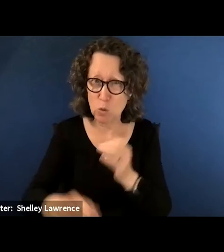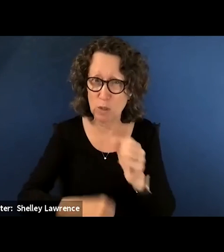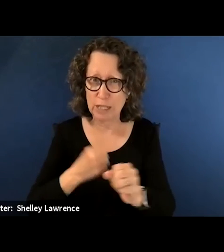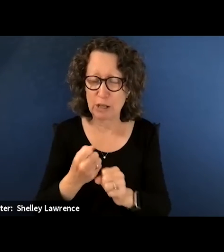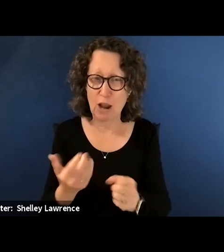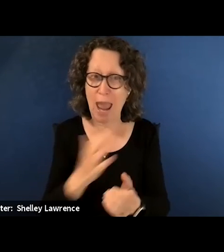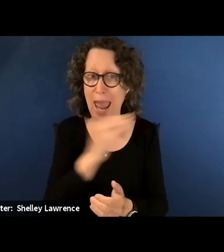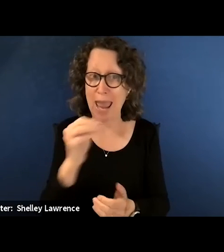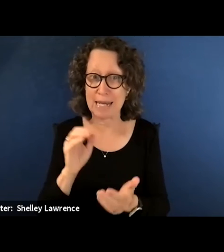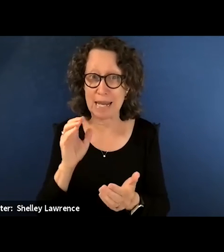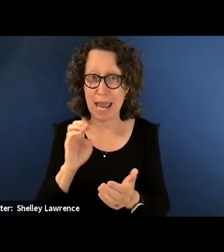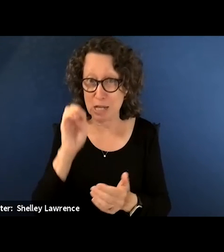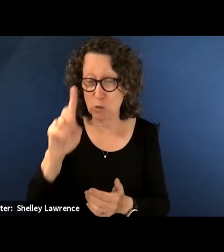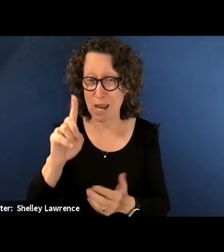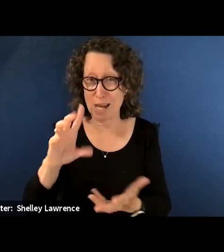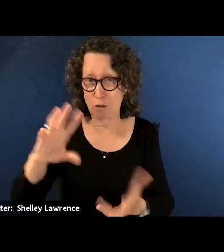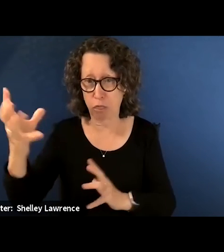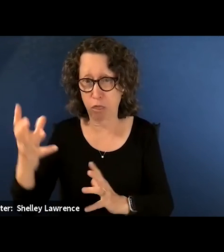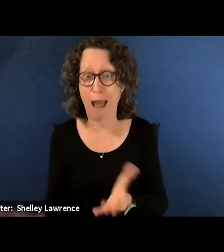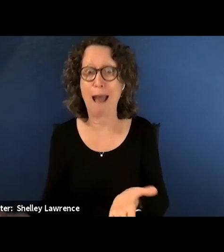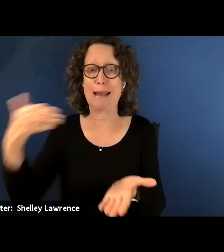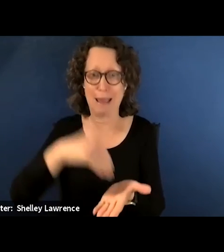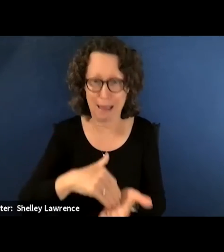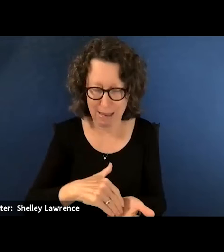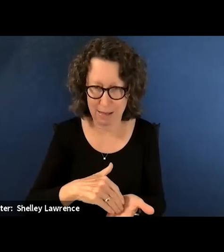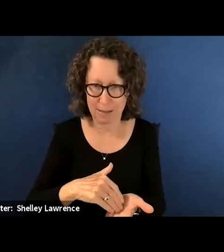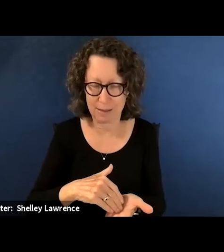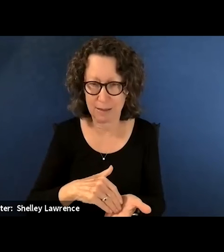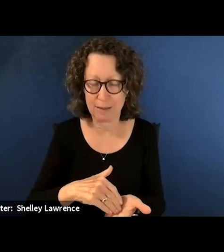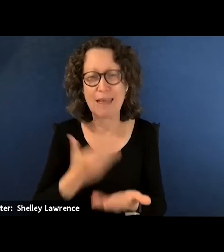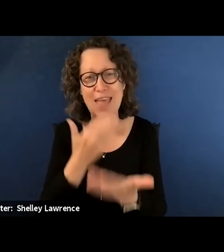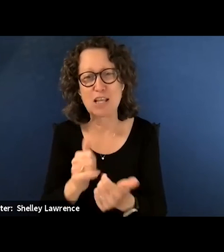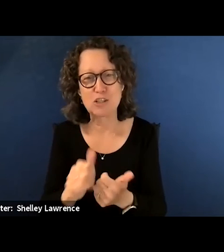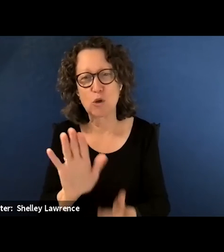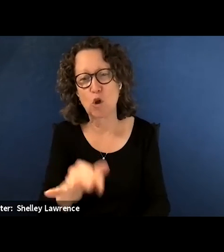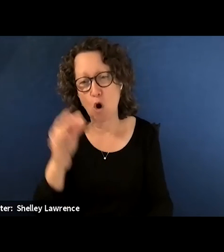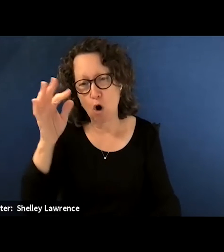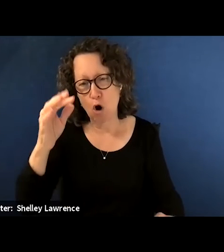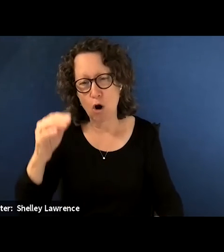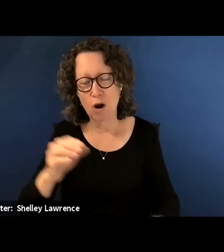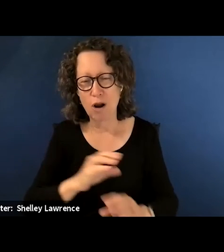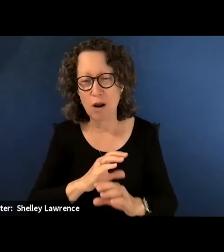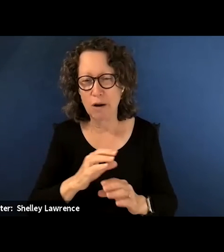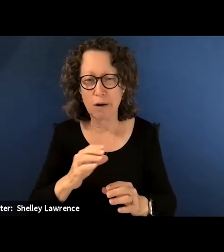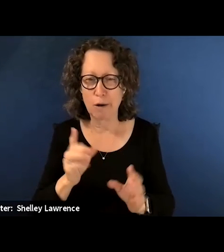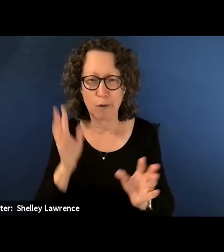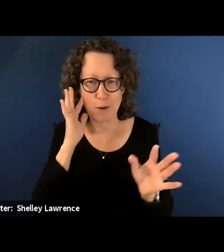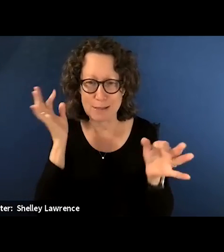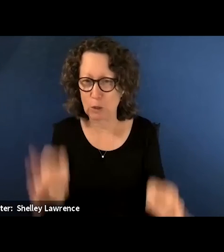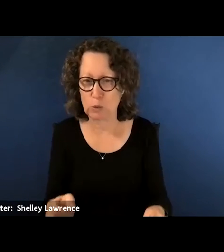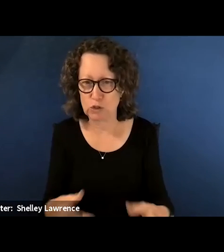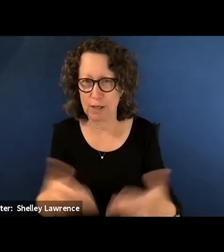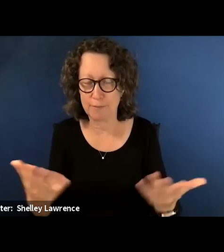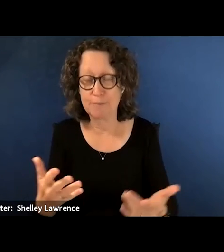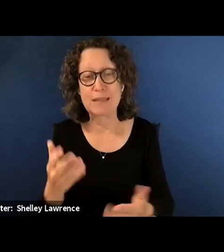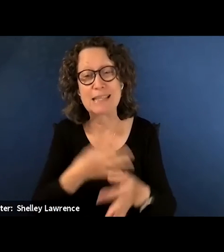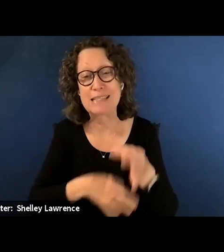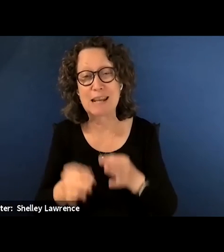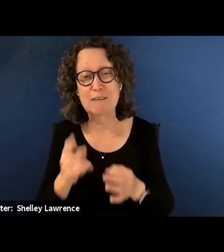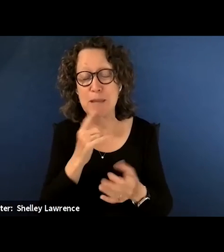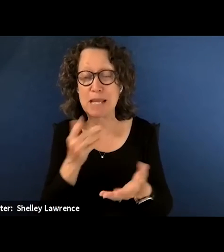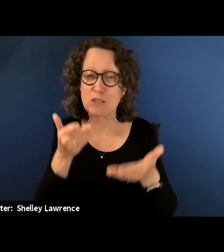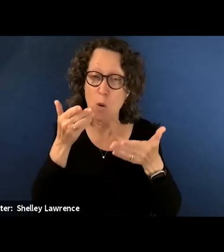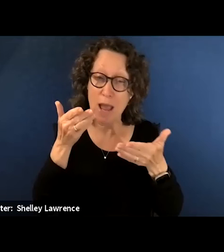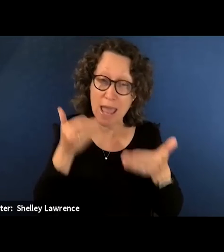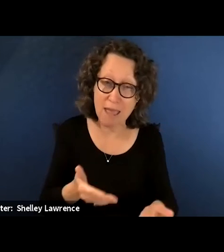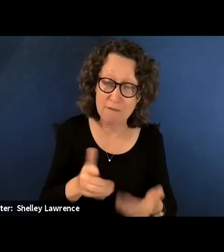no les importa de que vamos a perder a muchos excelentes maestros y que los niños van a perder a sus excelentes maestros.